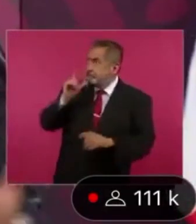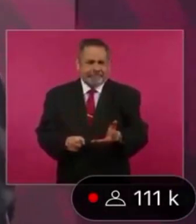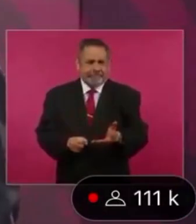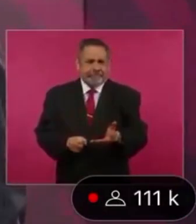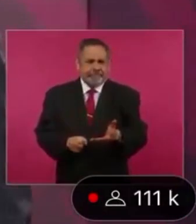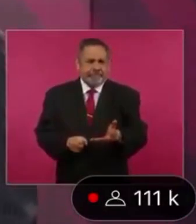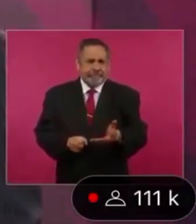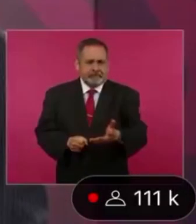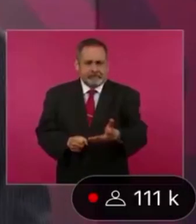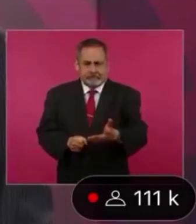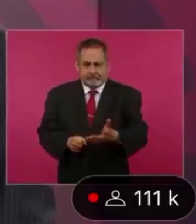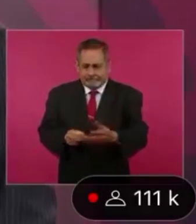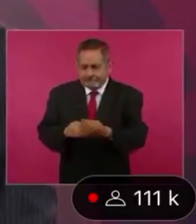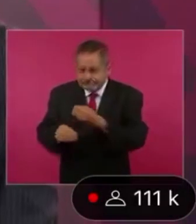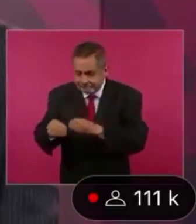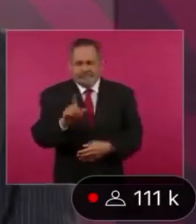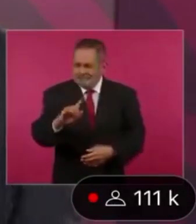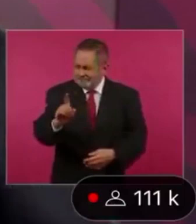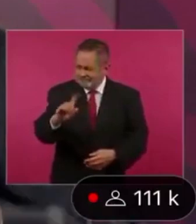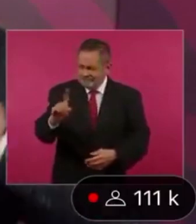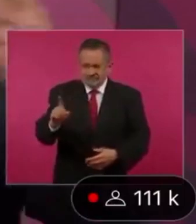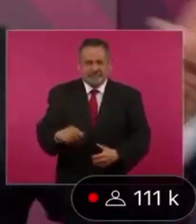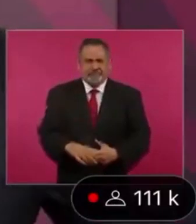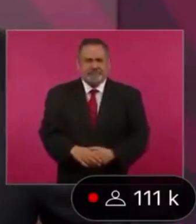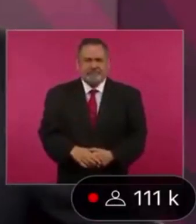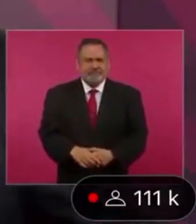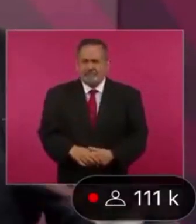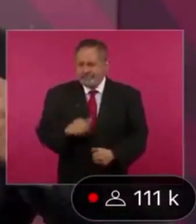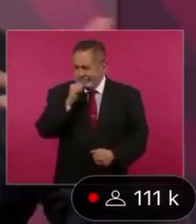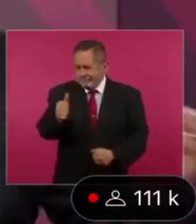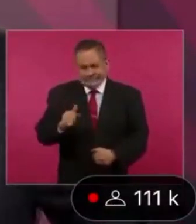para falsificar las actas, no va a haber